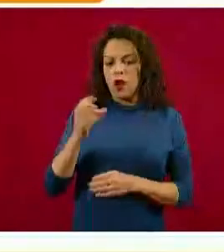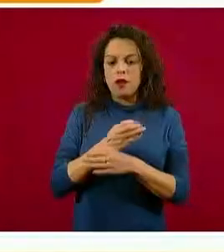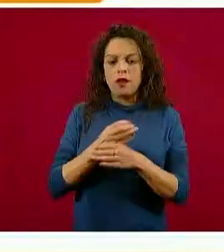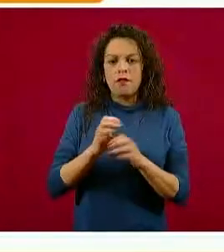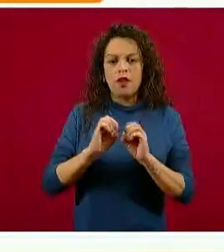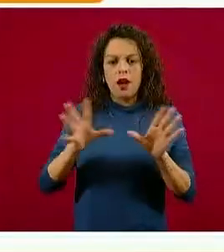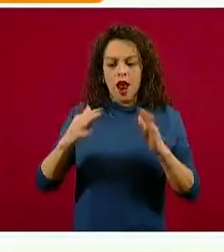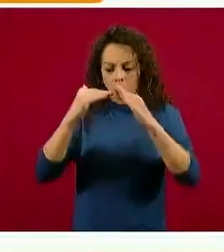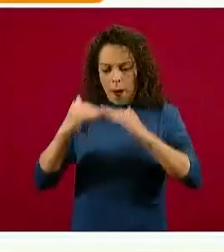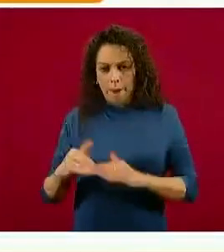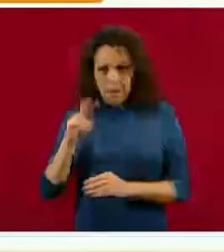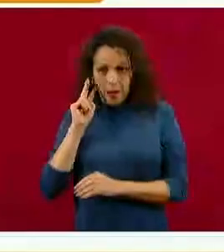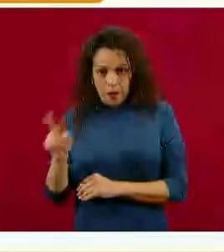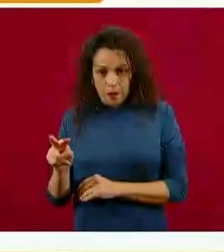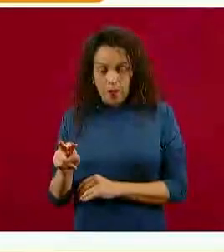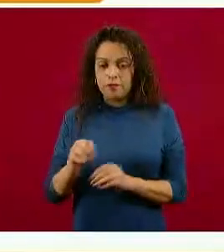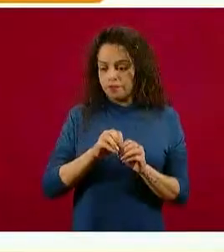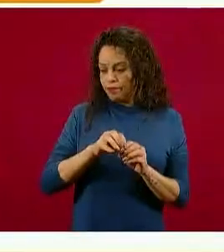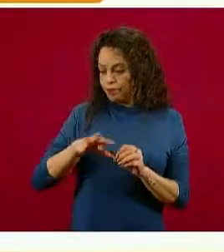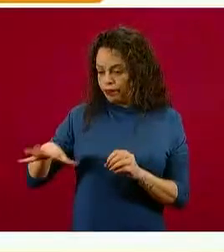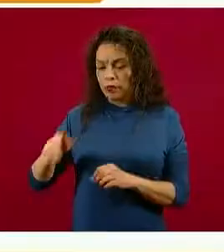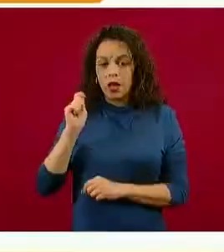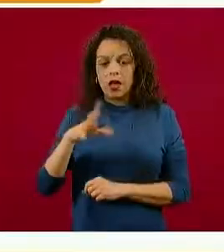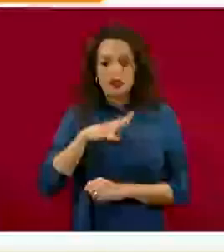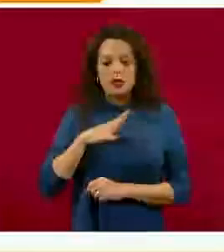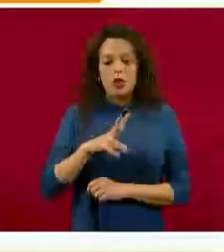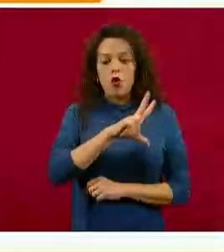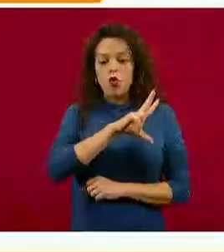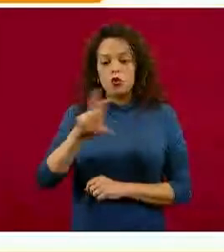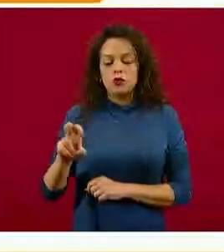inferior, tenemos distribuidas estas